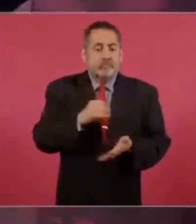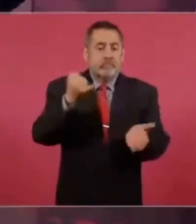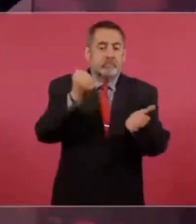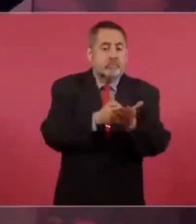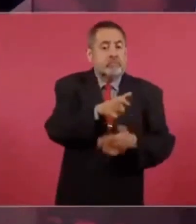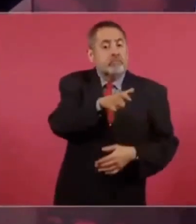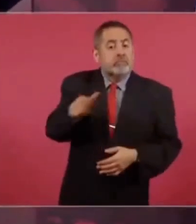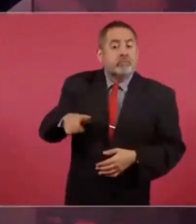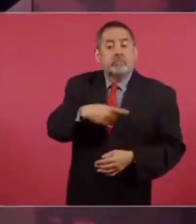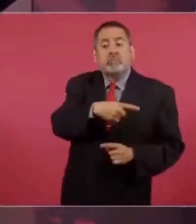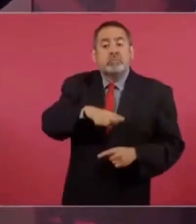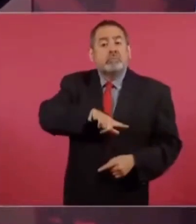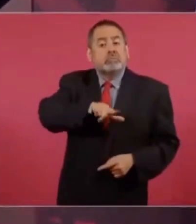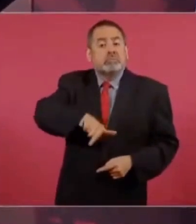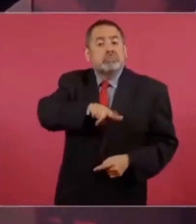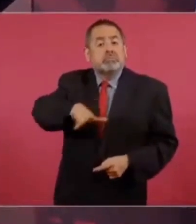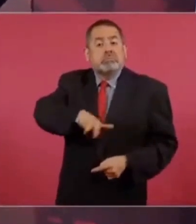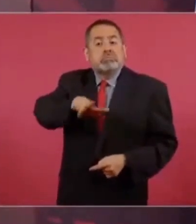no pagados